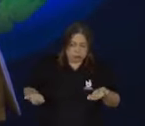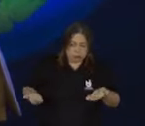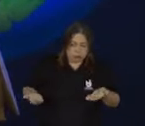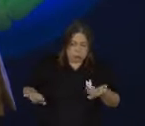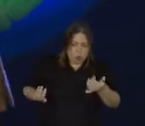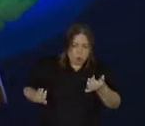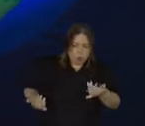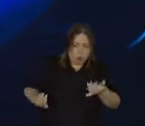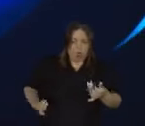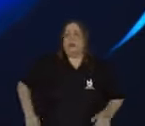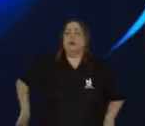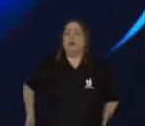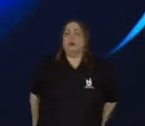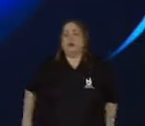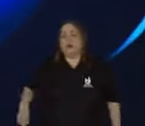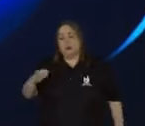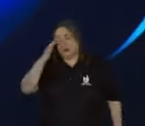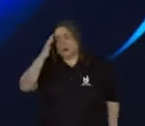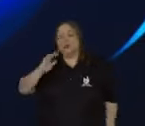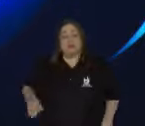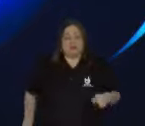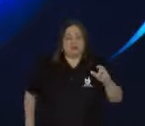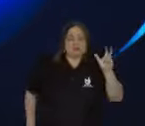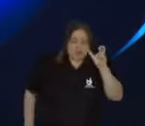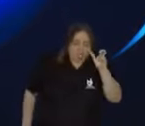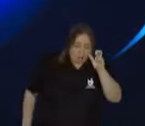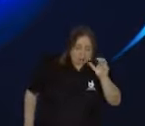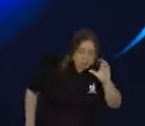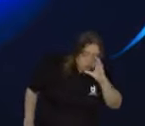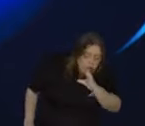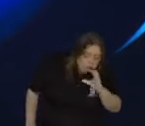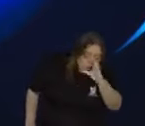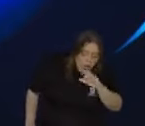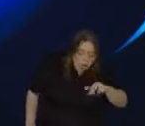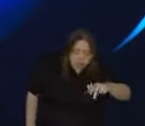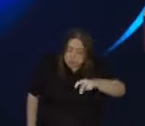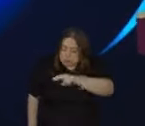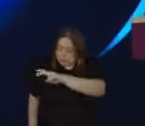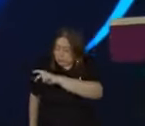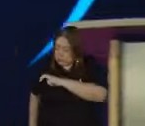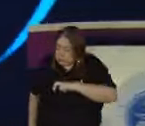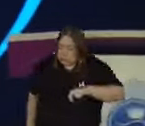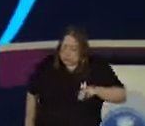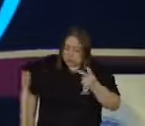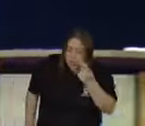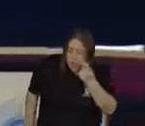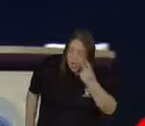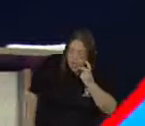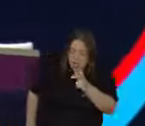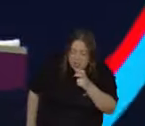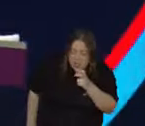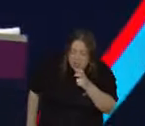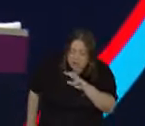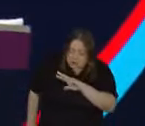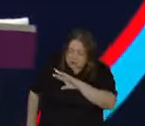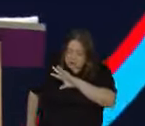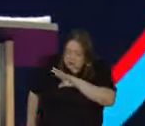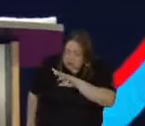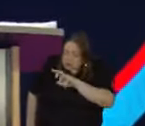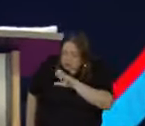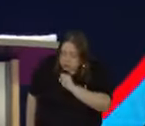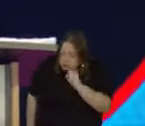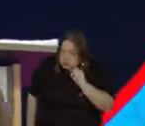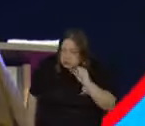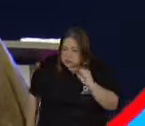hoy? Está buscando. ¿A quién devorar? Cuando tú y yo salimos de